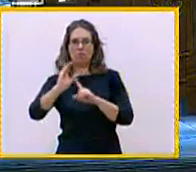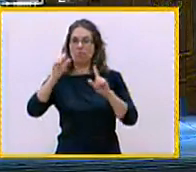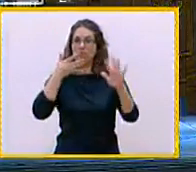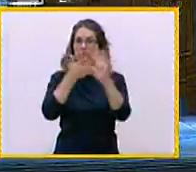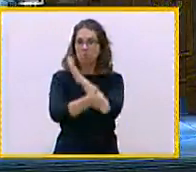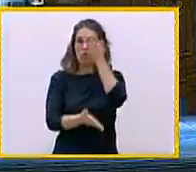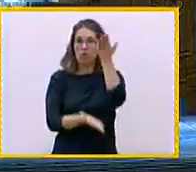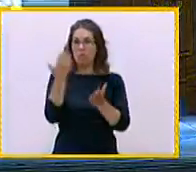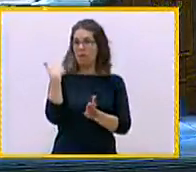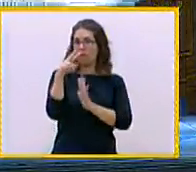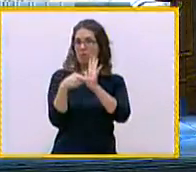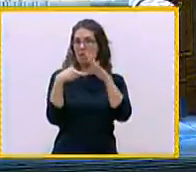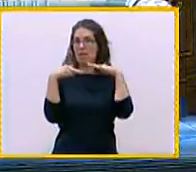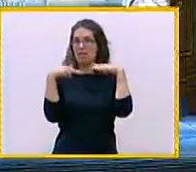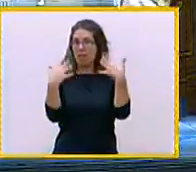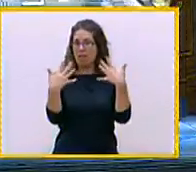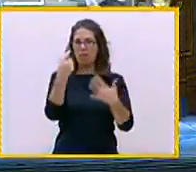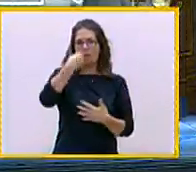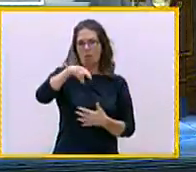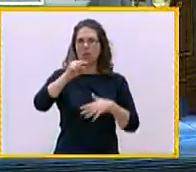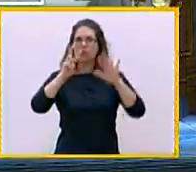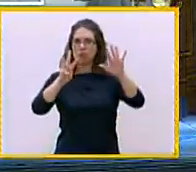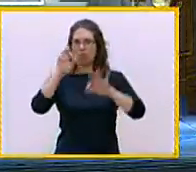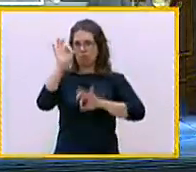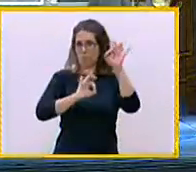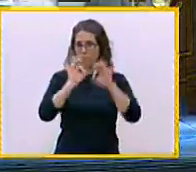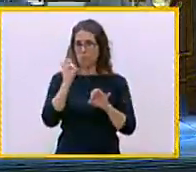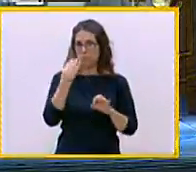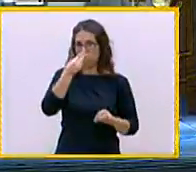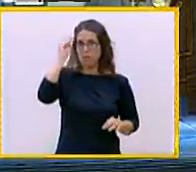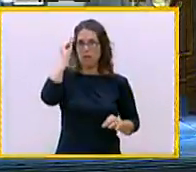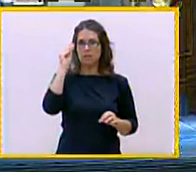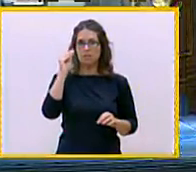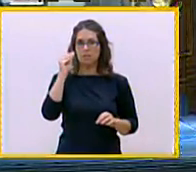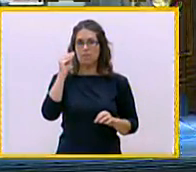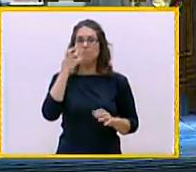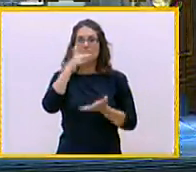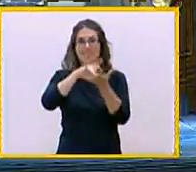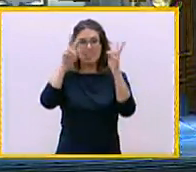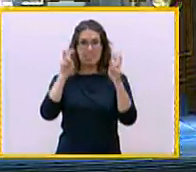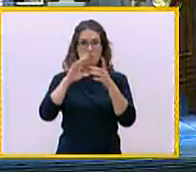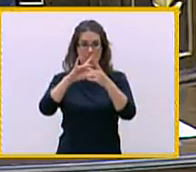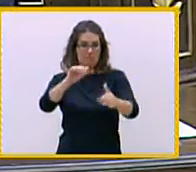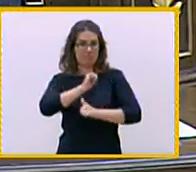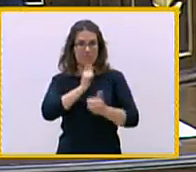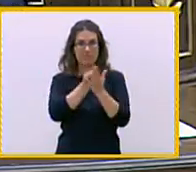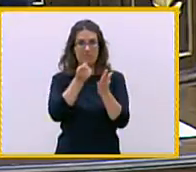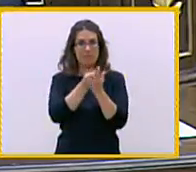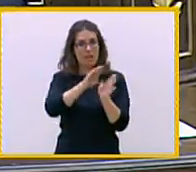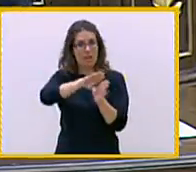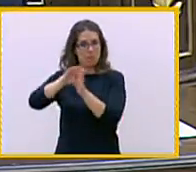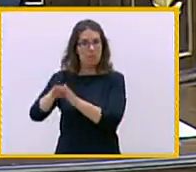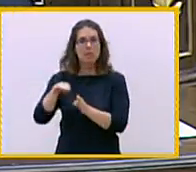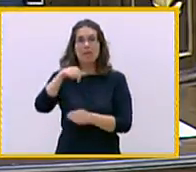respecto a 2010. Si excluimos las prestaciones por desempleo, este año dedicaremos 50.000 millones de